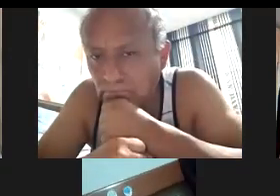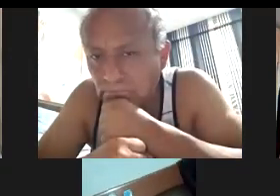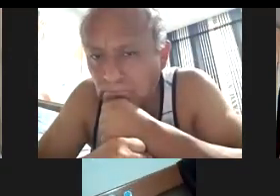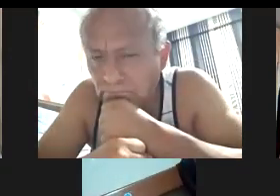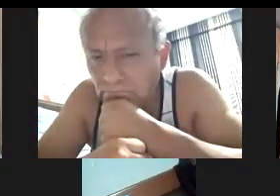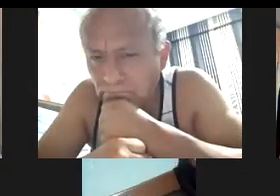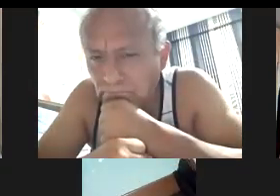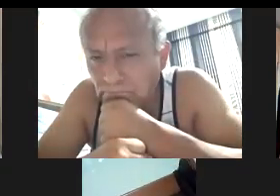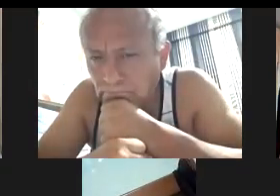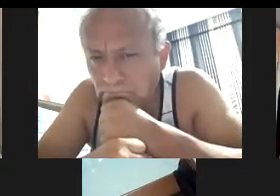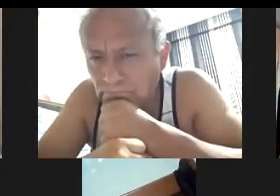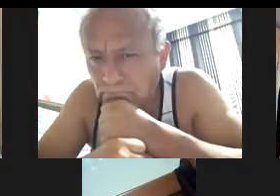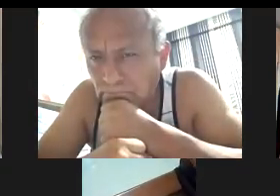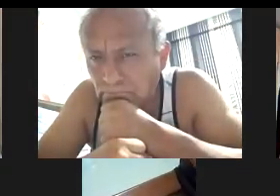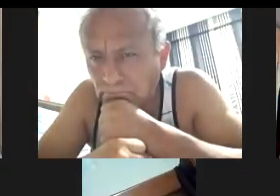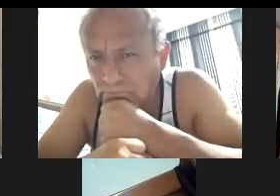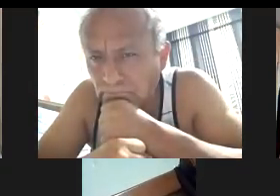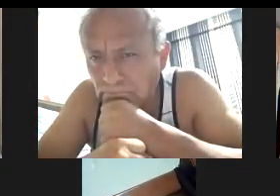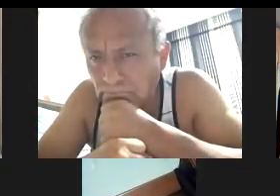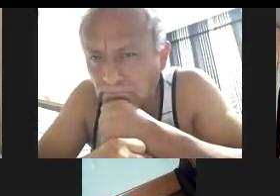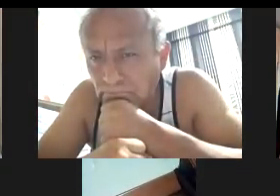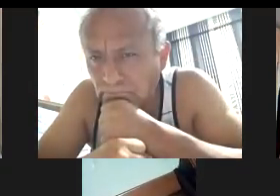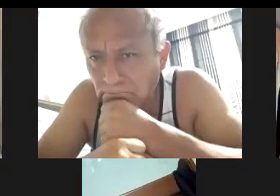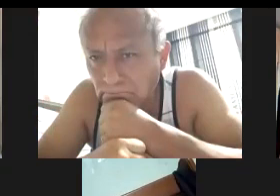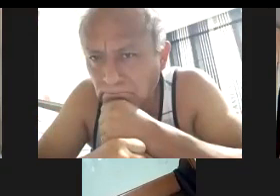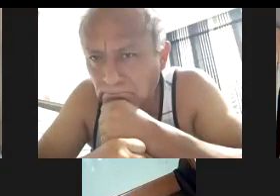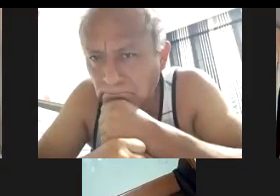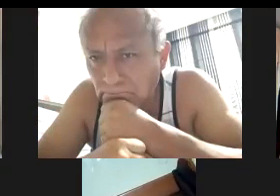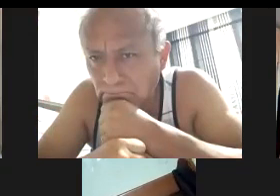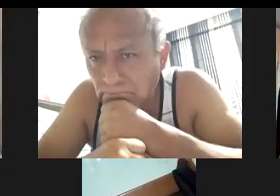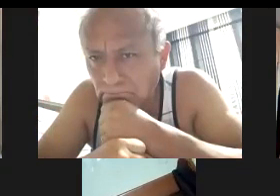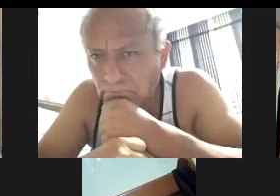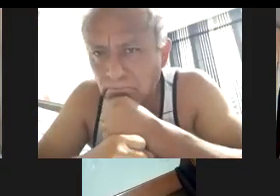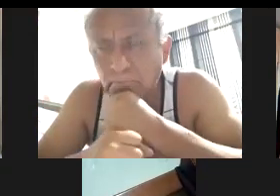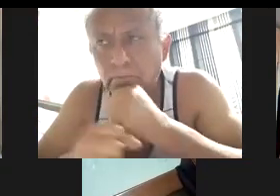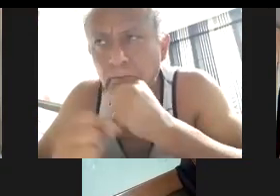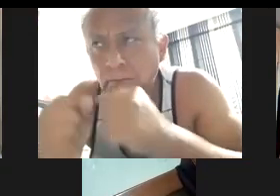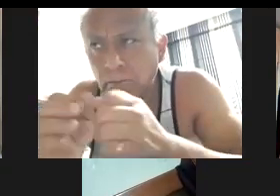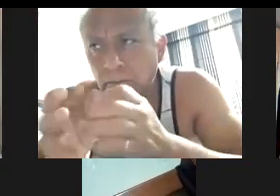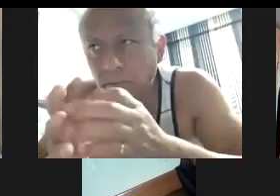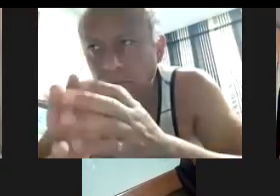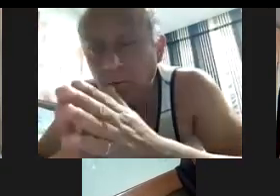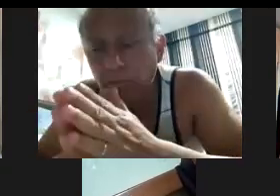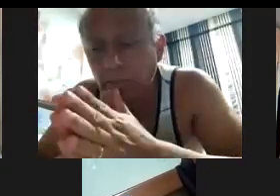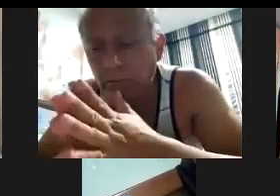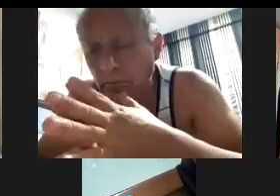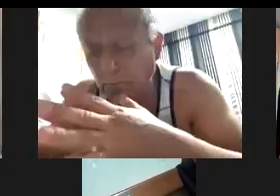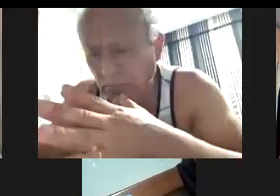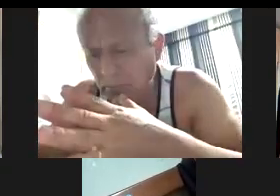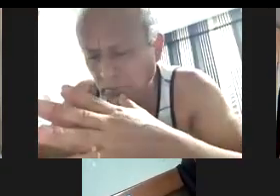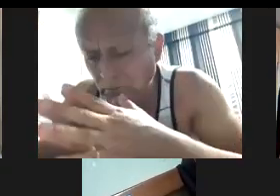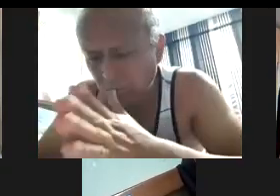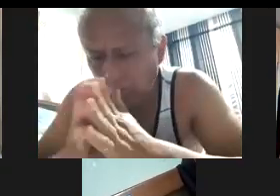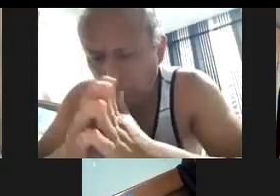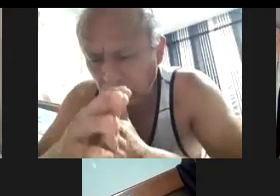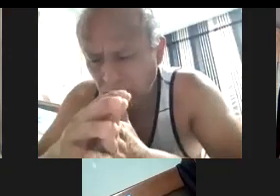ello, ¿no? Porque cada paciente va a ser distinto, ¿no? Y si requiere por ahí un poco más, se le tiene que dar. ¿Por qué? Porque realmente es el